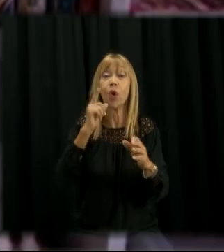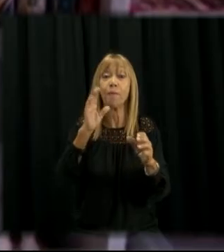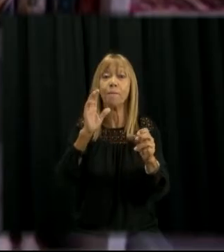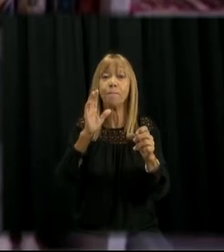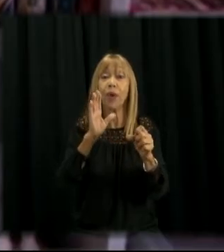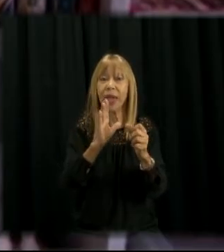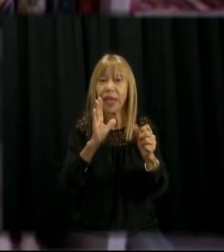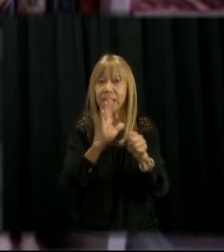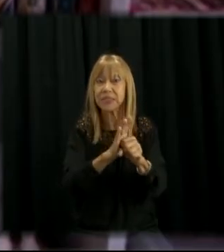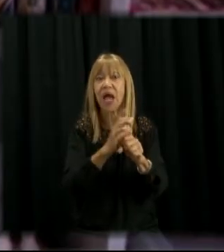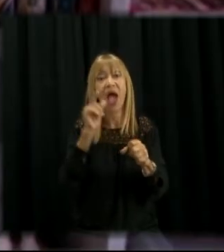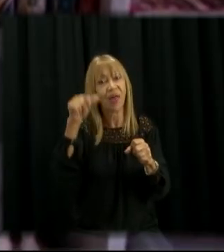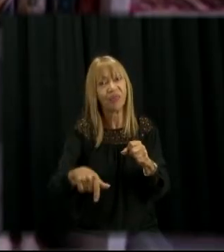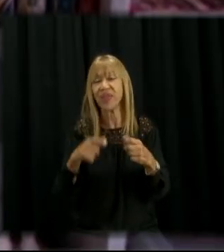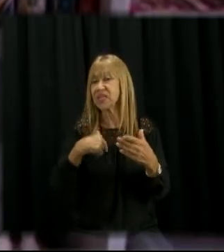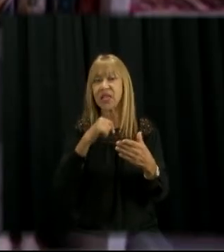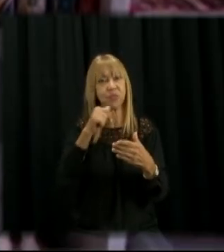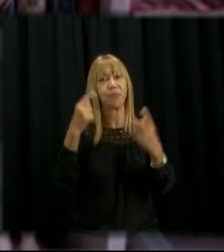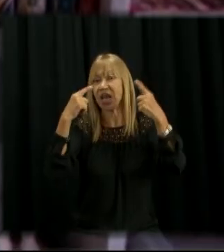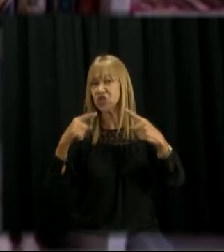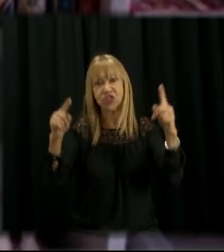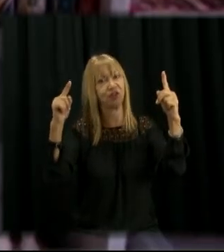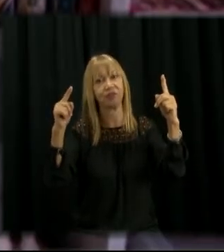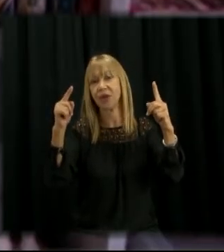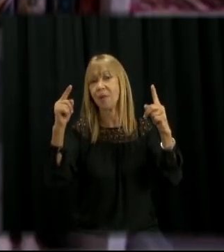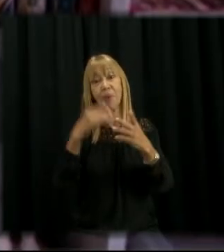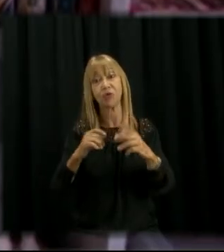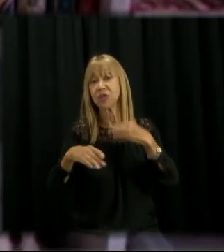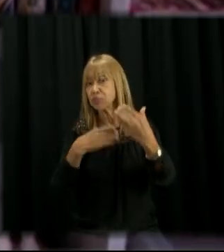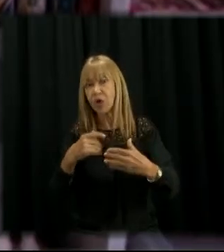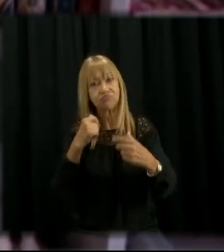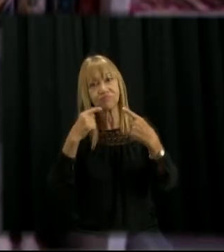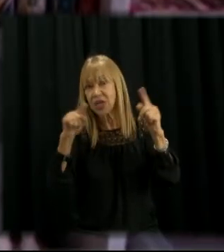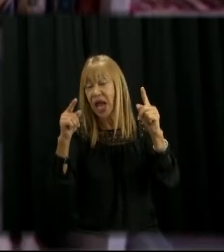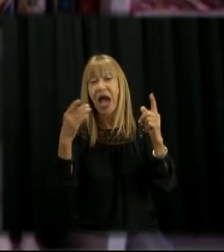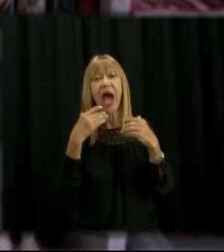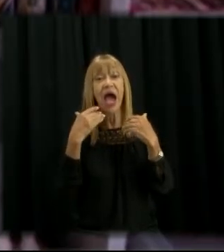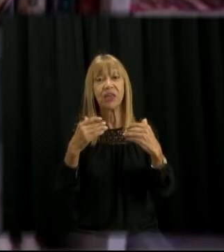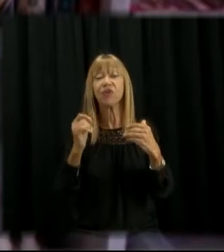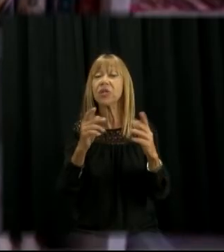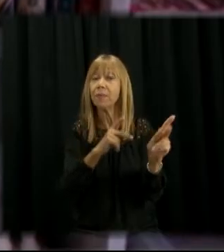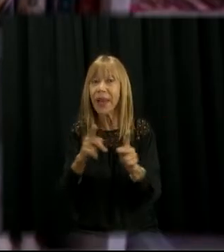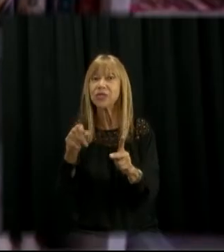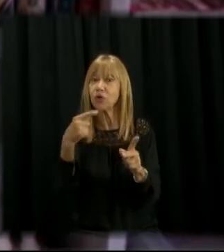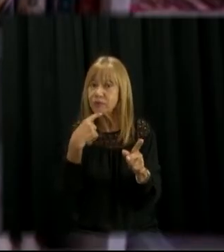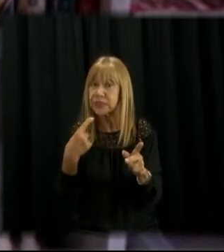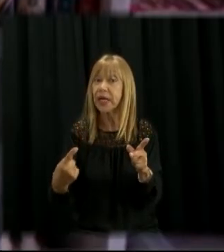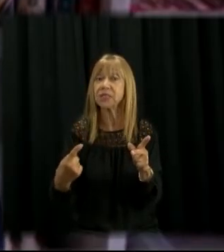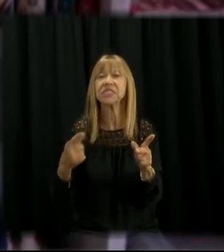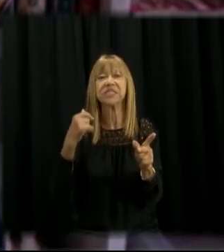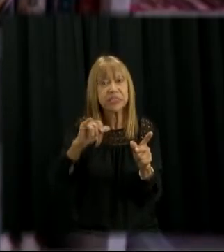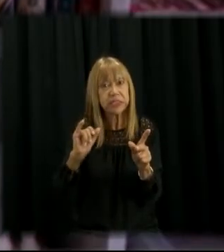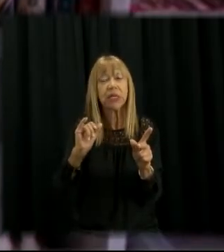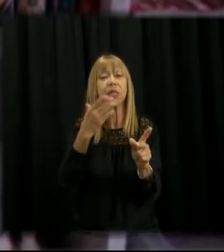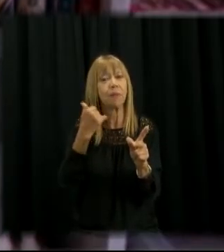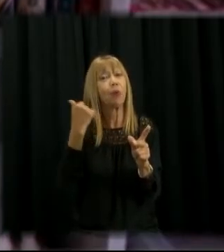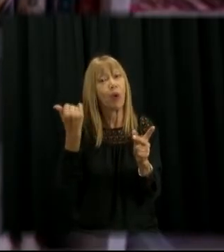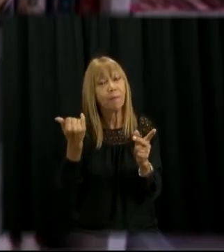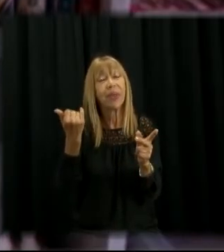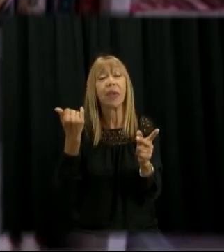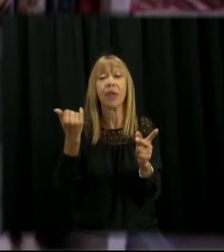todavía esto es parte del promeso que no se ha logrado. Y aún en los planes que han dicho, todavía lo